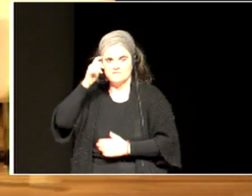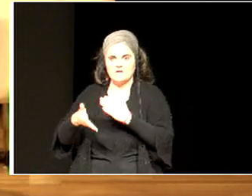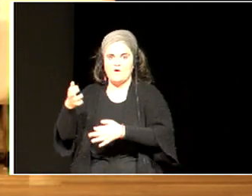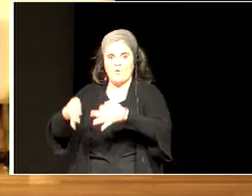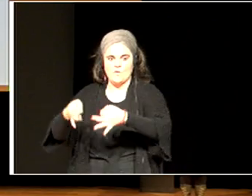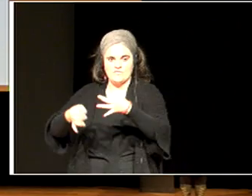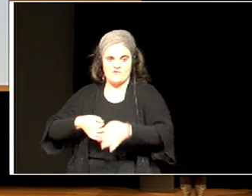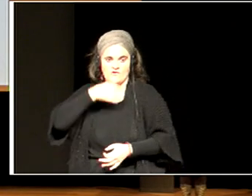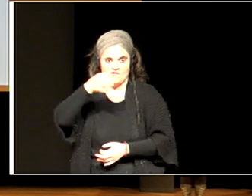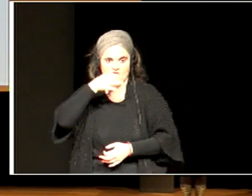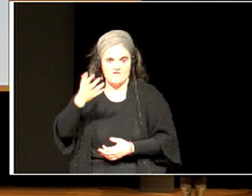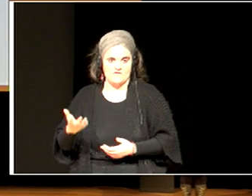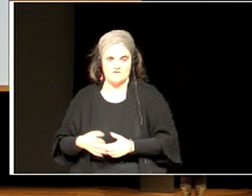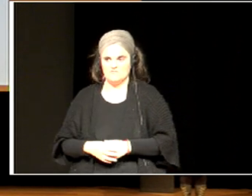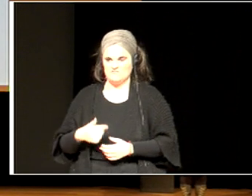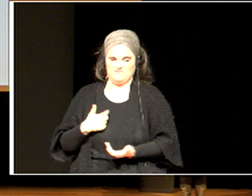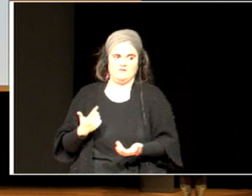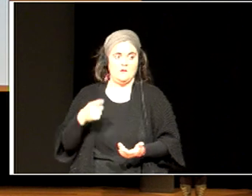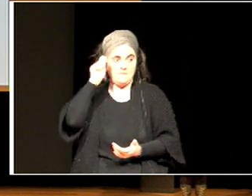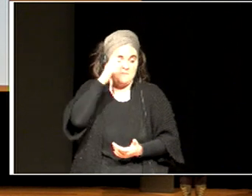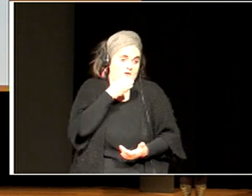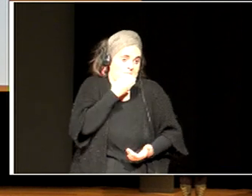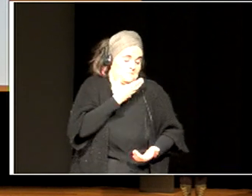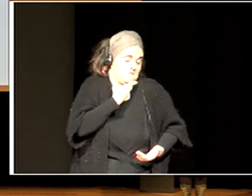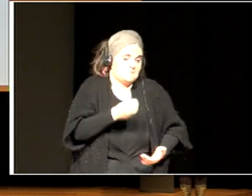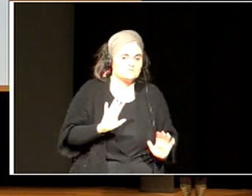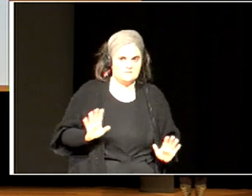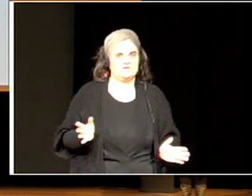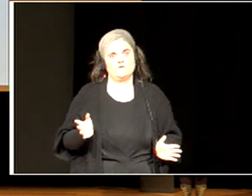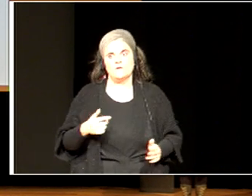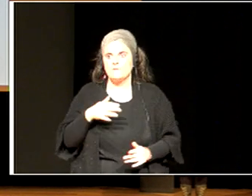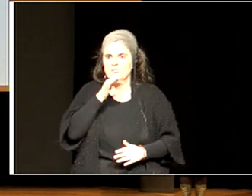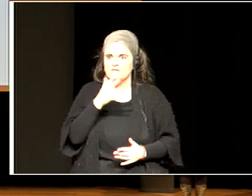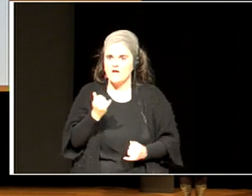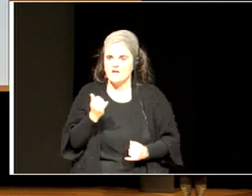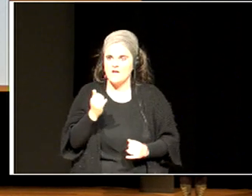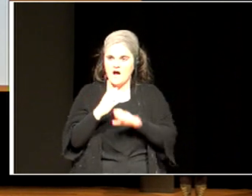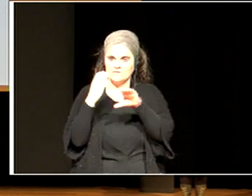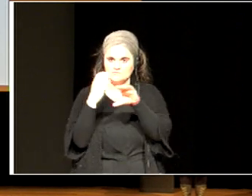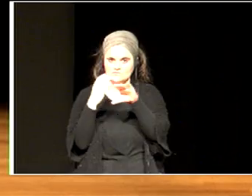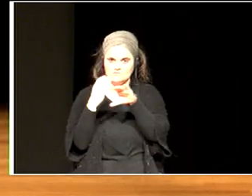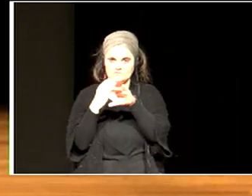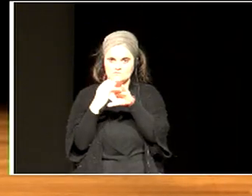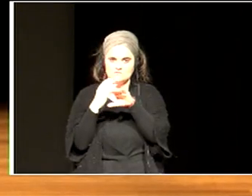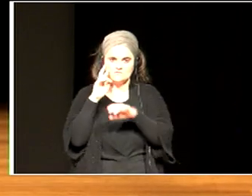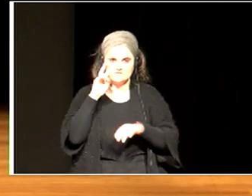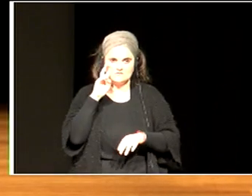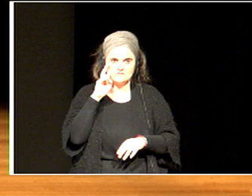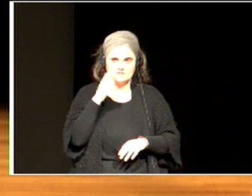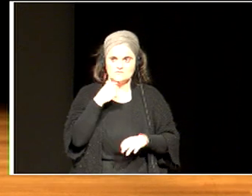pero todavía hay autocares que están por las calles de algo que se llama háztelo mirar